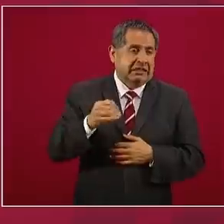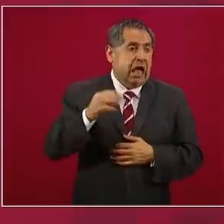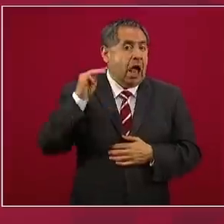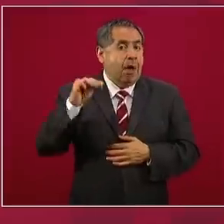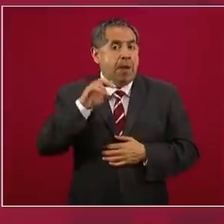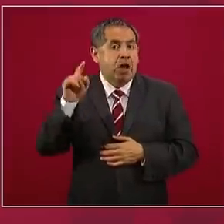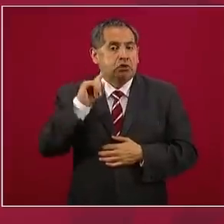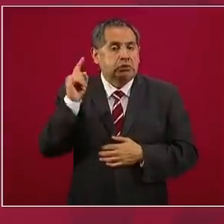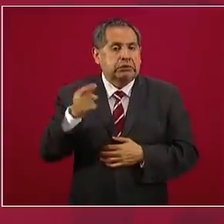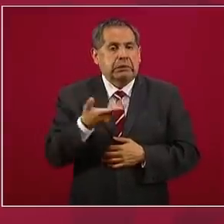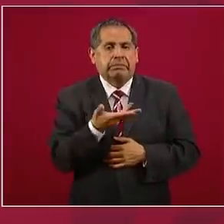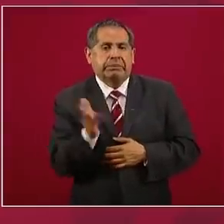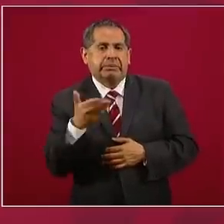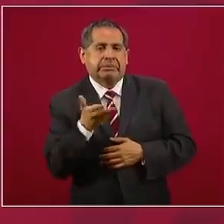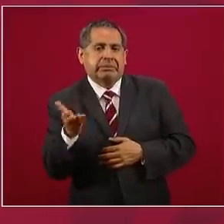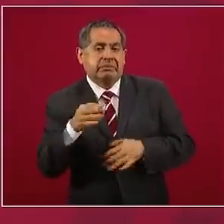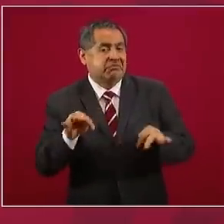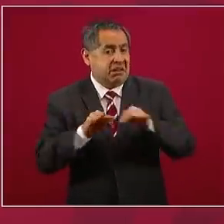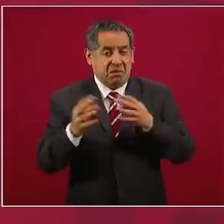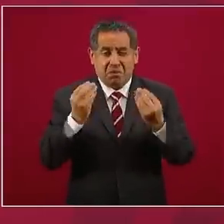marzo, en abril,